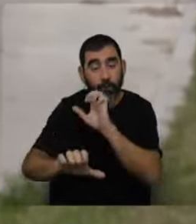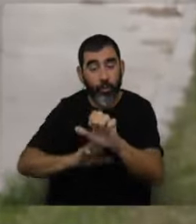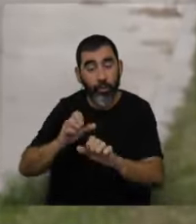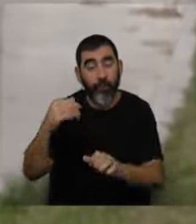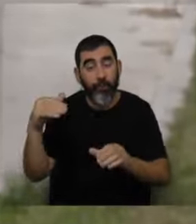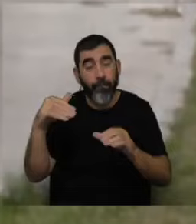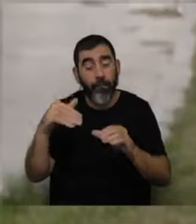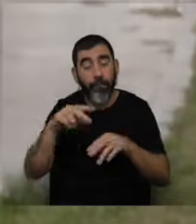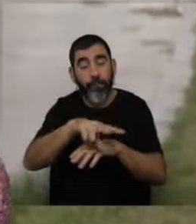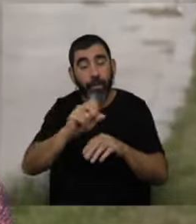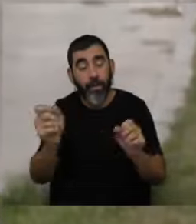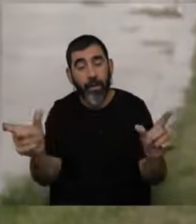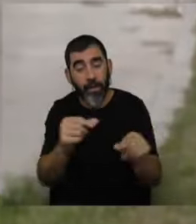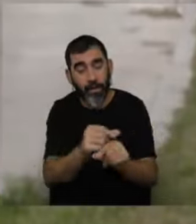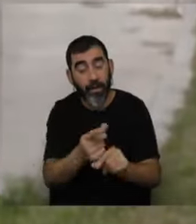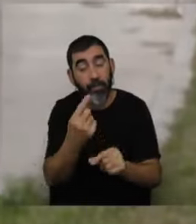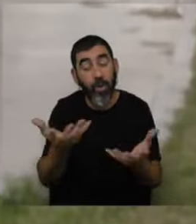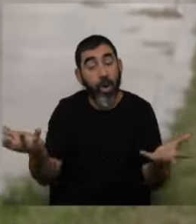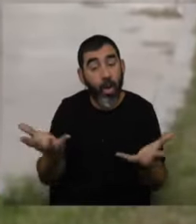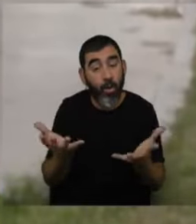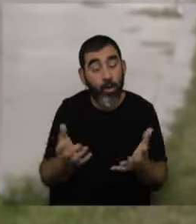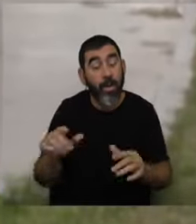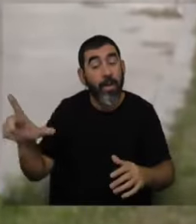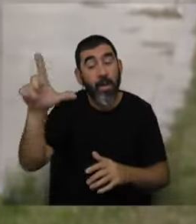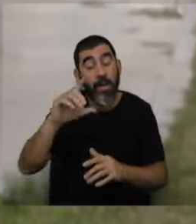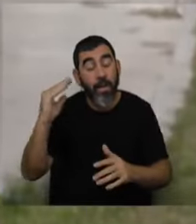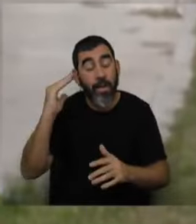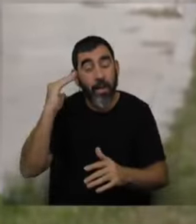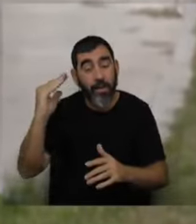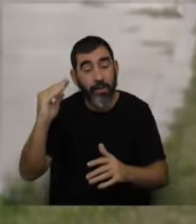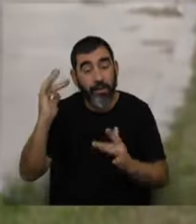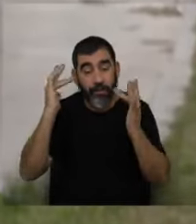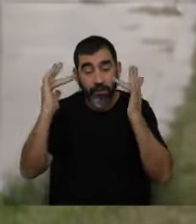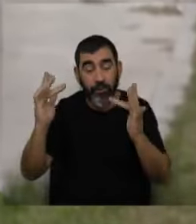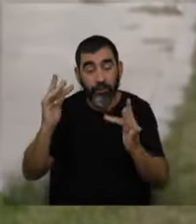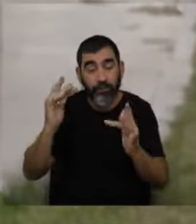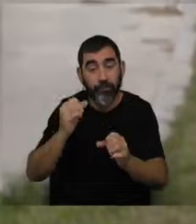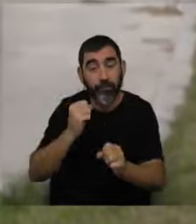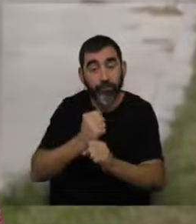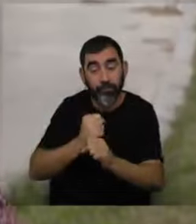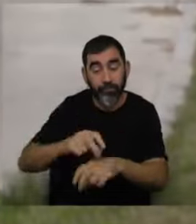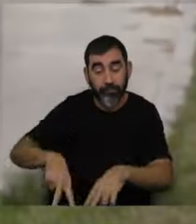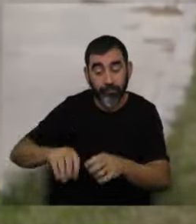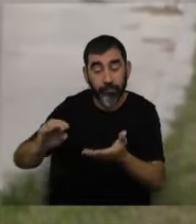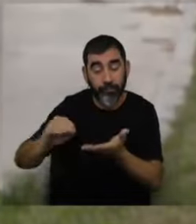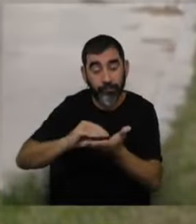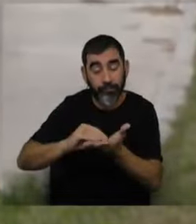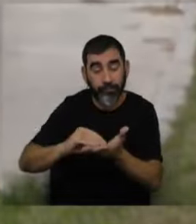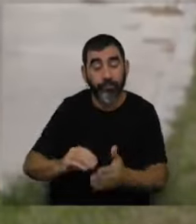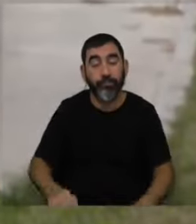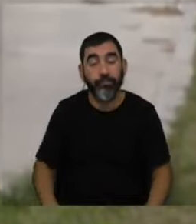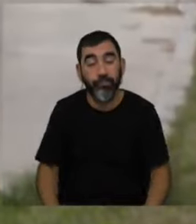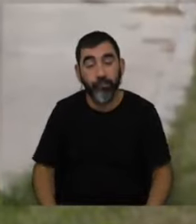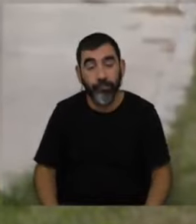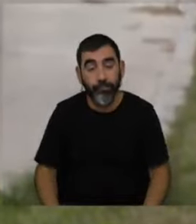fiscalía está cerrado ahora lo que hay en este momento en Secundaria es un trabajo de de carácter de a administrativa y de sumario